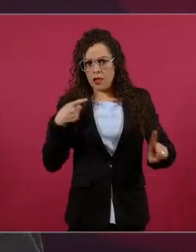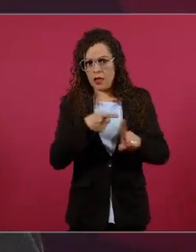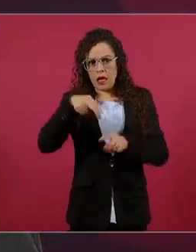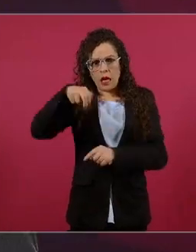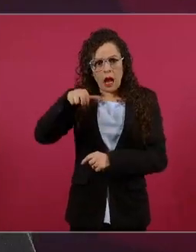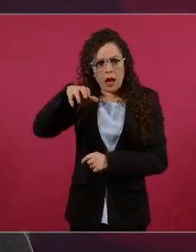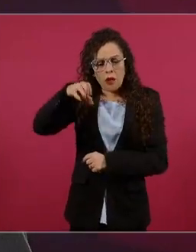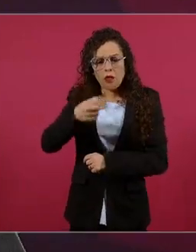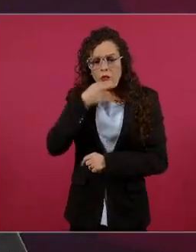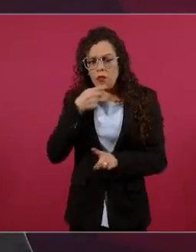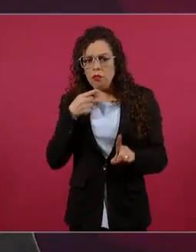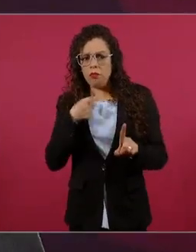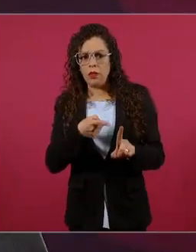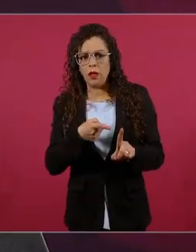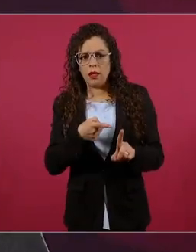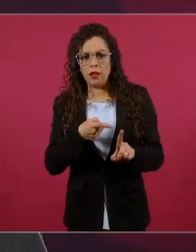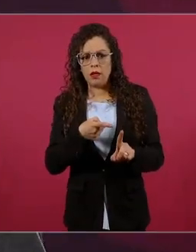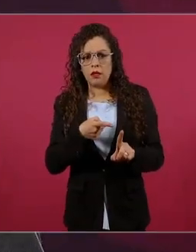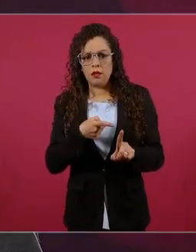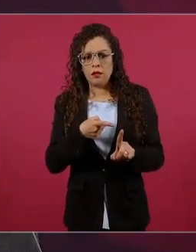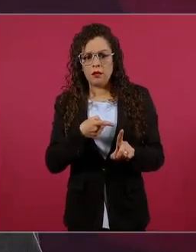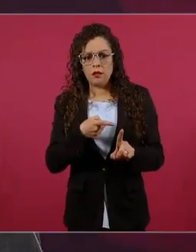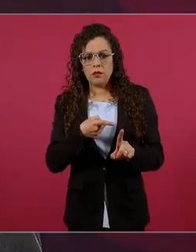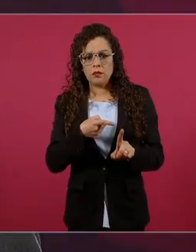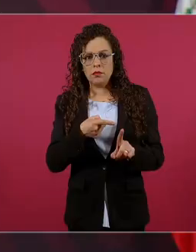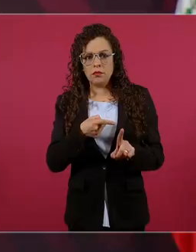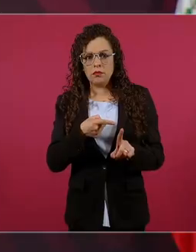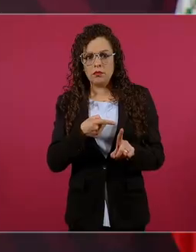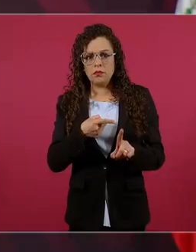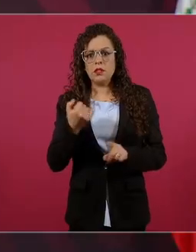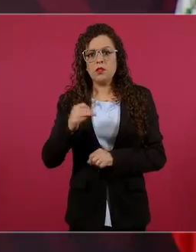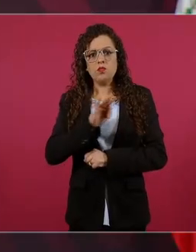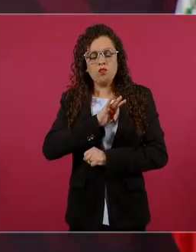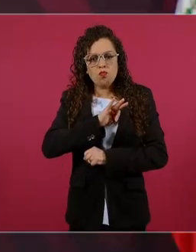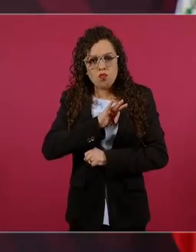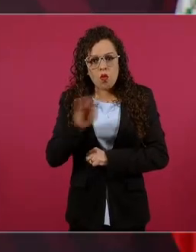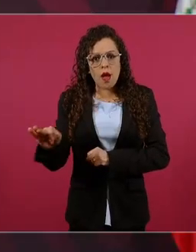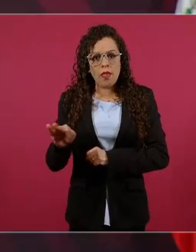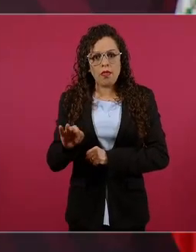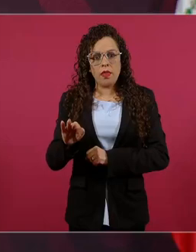donde está de por medio el prestigio de nuestra nación.